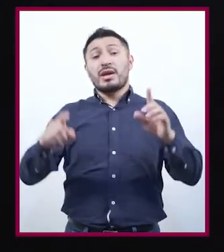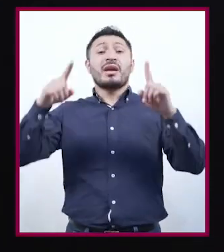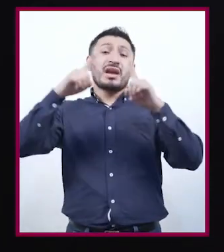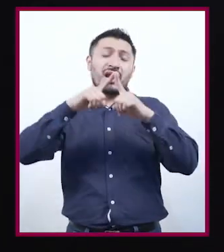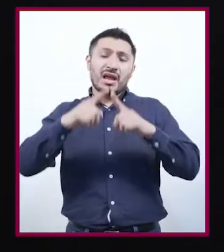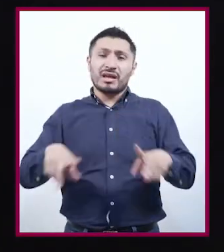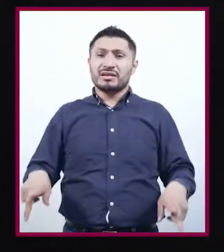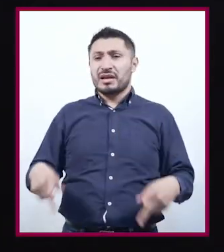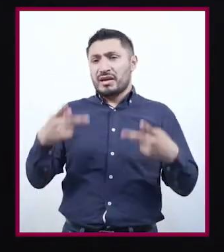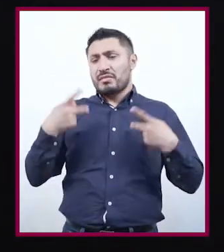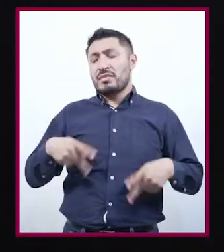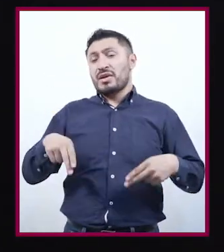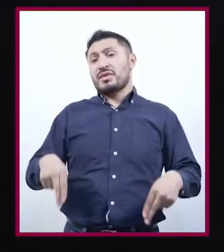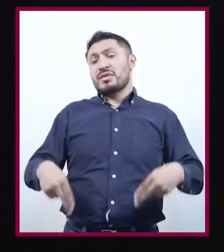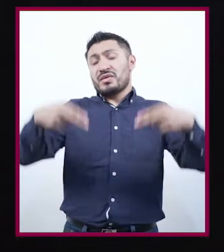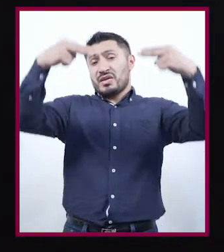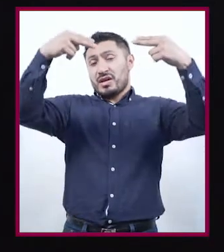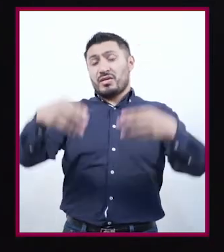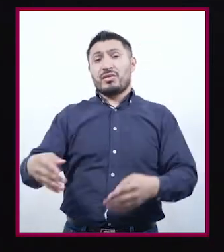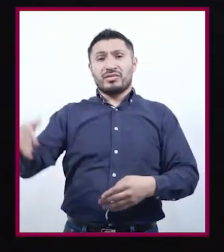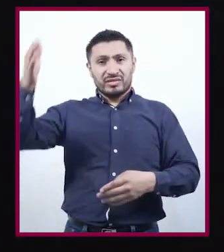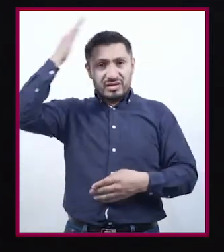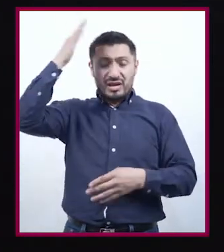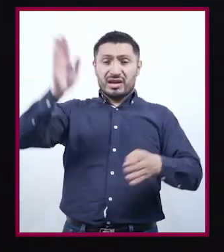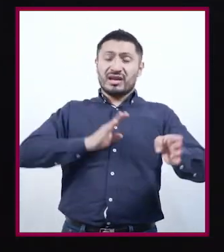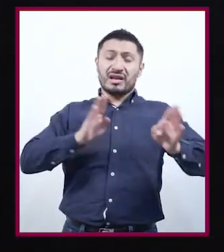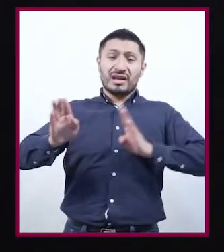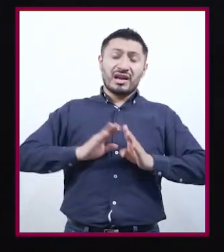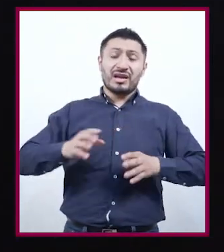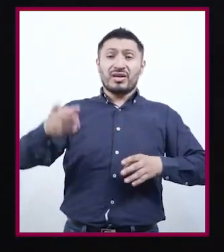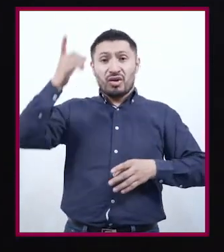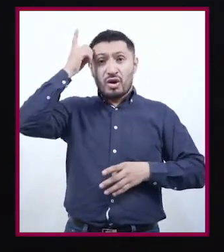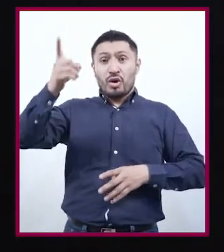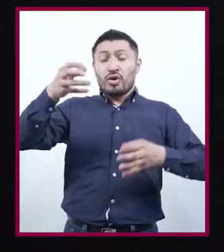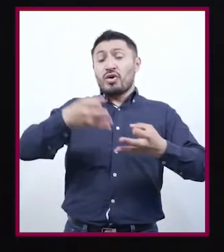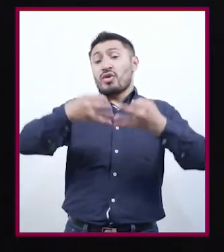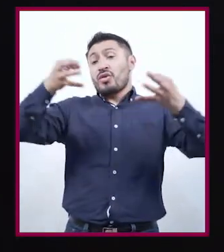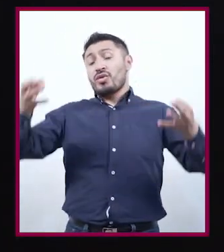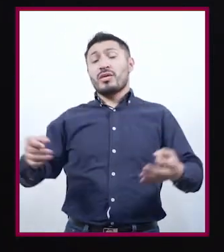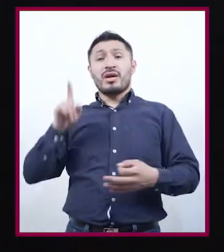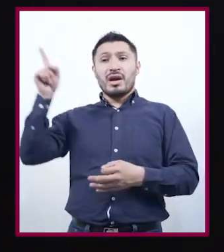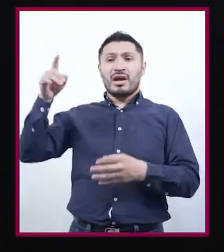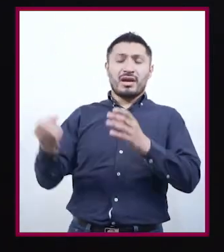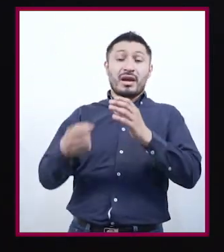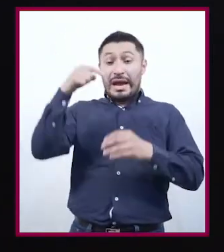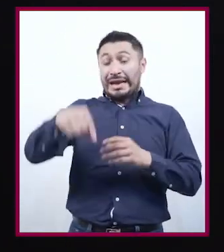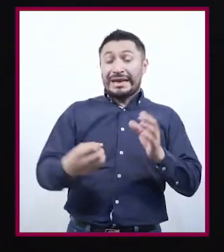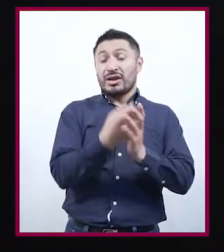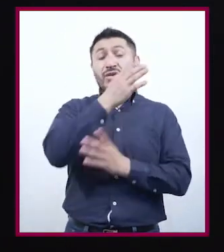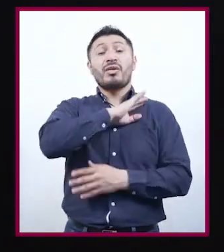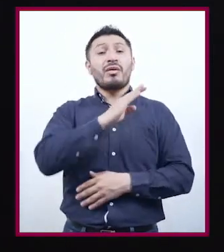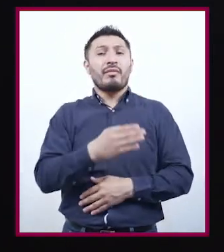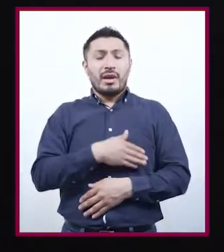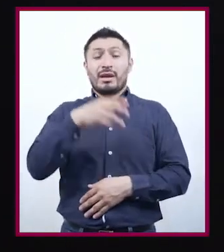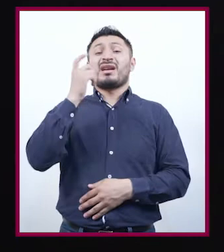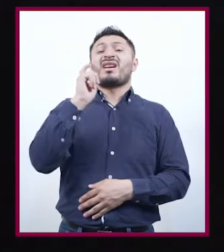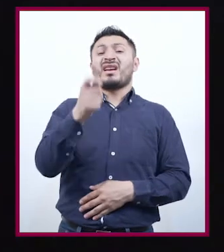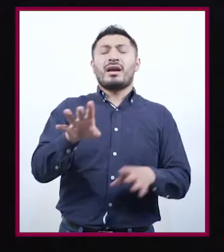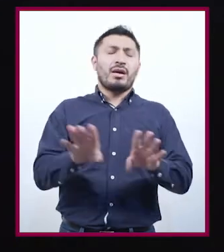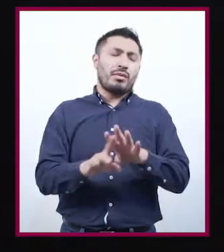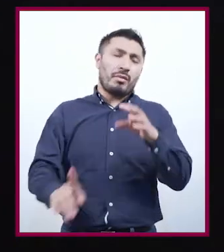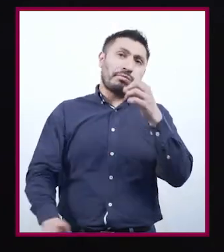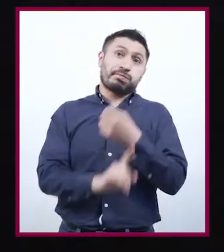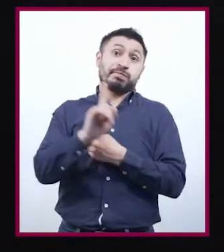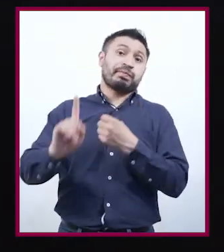la Iglesia, los grandes comerciantes, los altos jefes del ejército y los terratenientes de la Nueva España. O sea que la